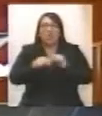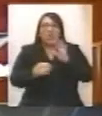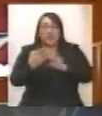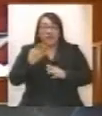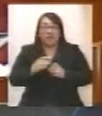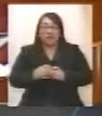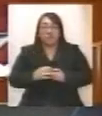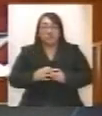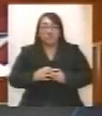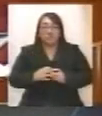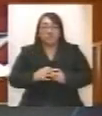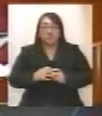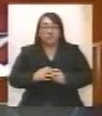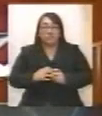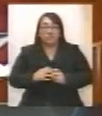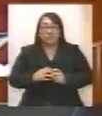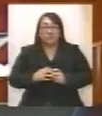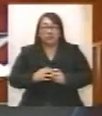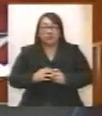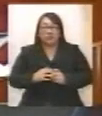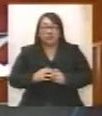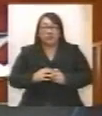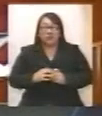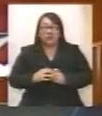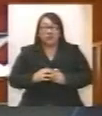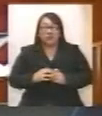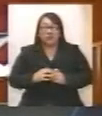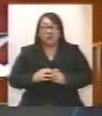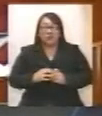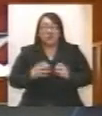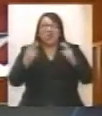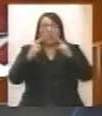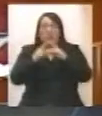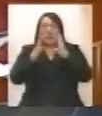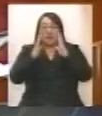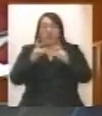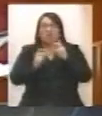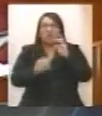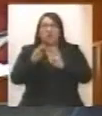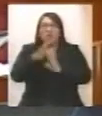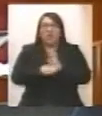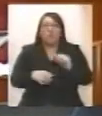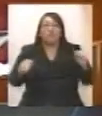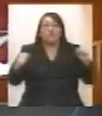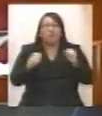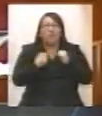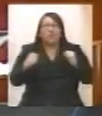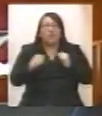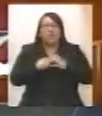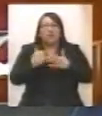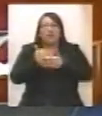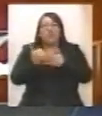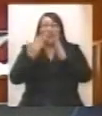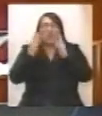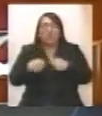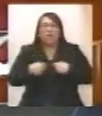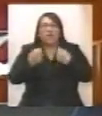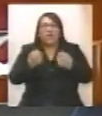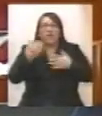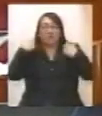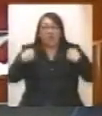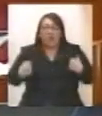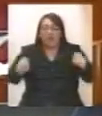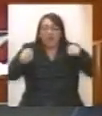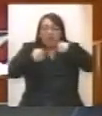2015 se habrá atendido a las regiones que se ven expuestas a las bajas temperaturas con la entrega de kits de